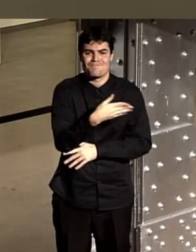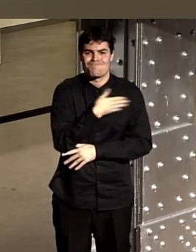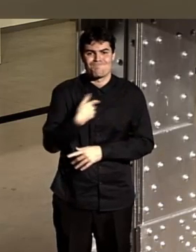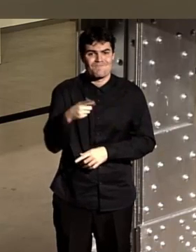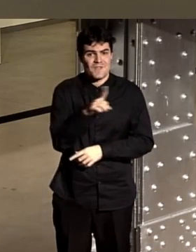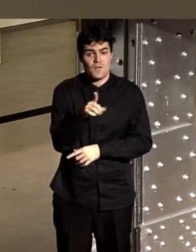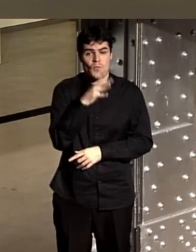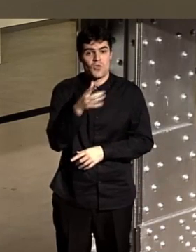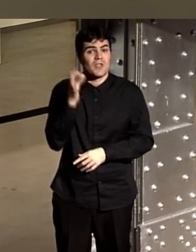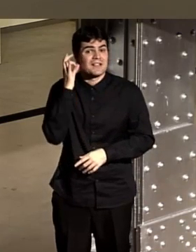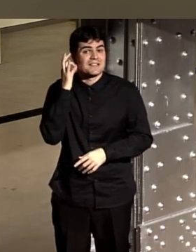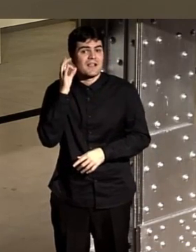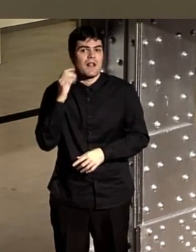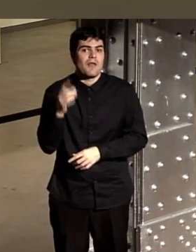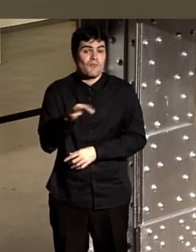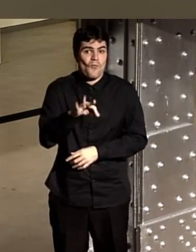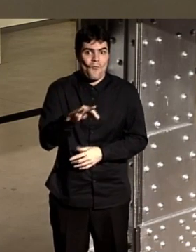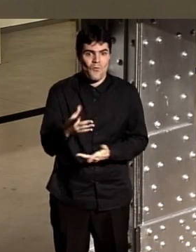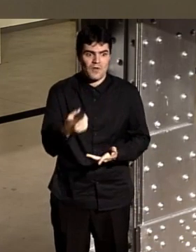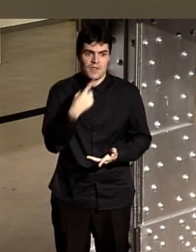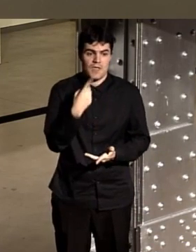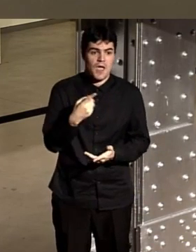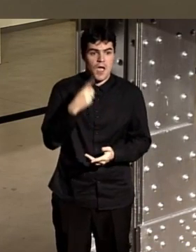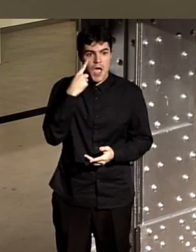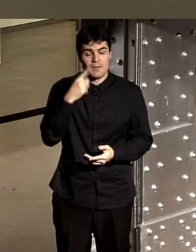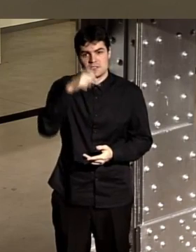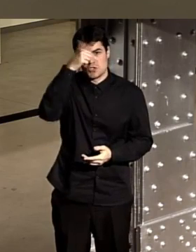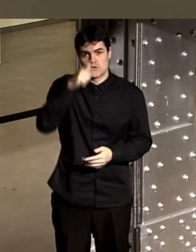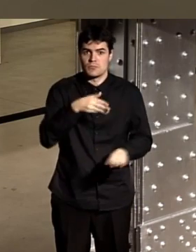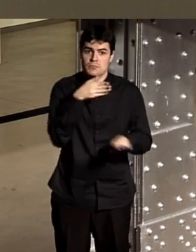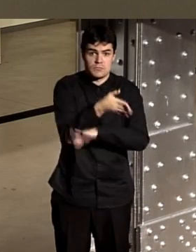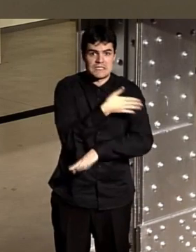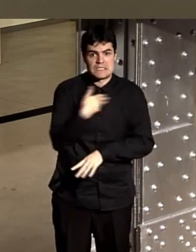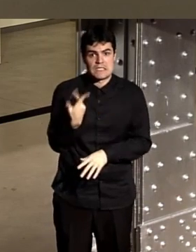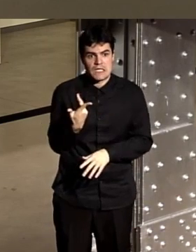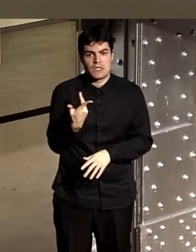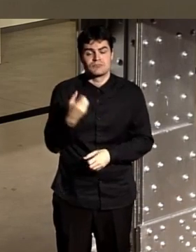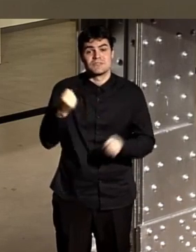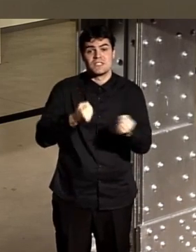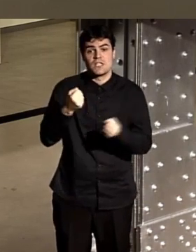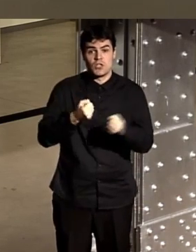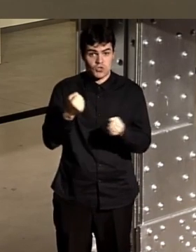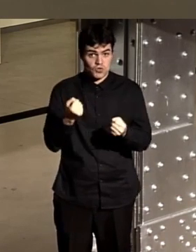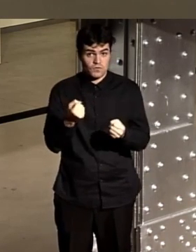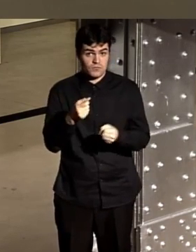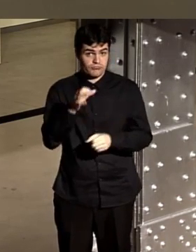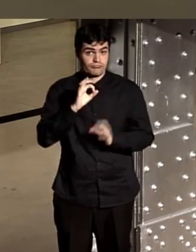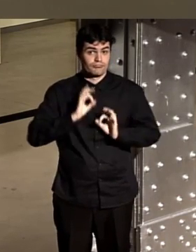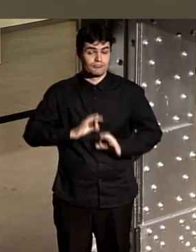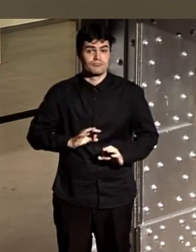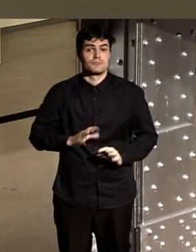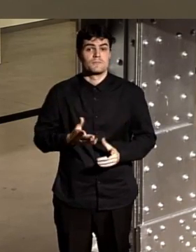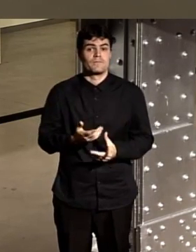única mujer y decía, bueno, espero que los hombres quieran ir. Y el chofer siguiendo diciendo, tenemos que